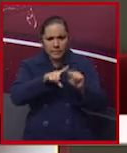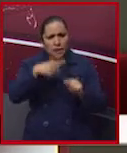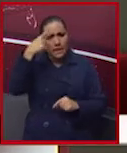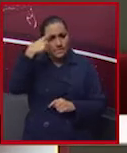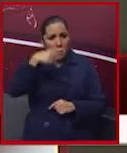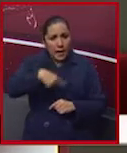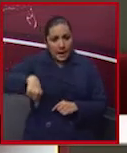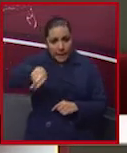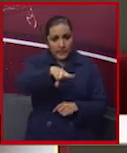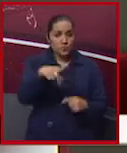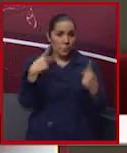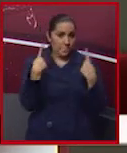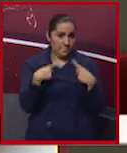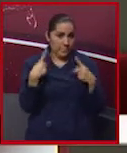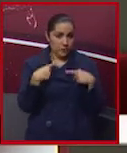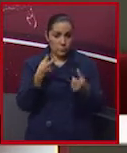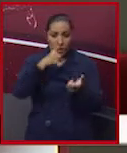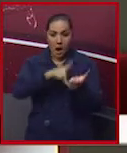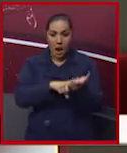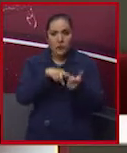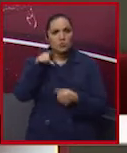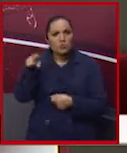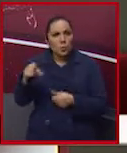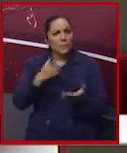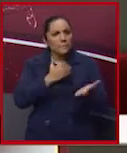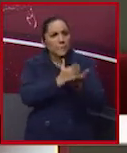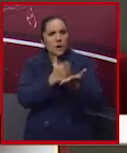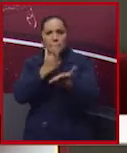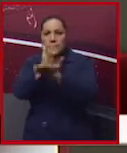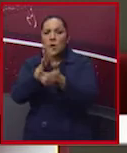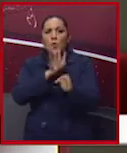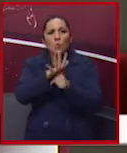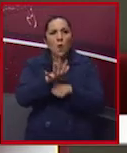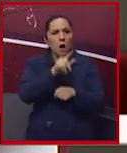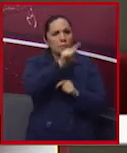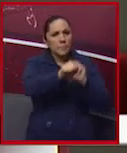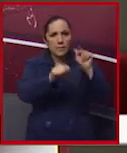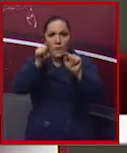de las instituciones que procuran, y en este caso, que administran justicia.